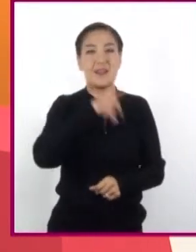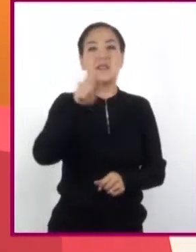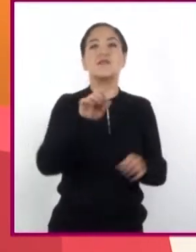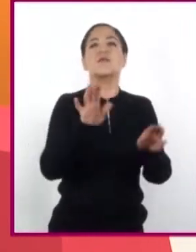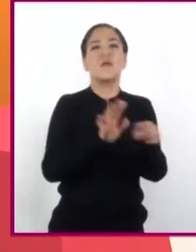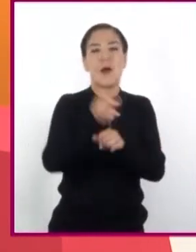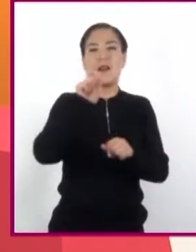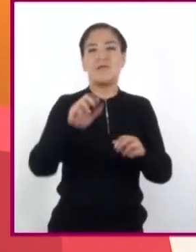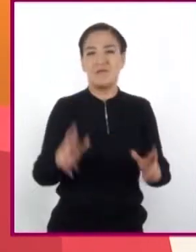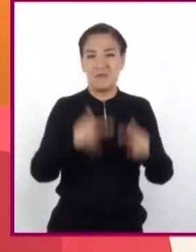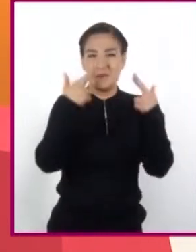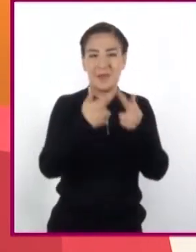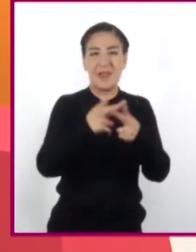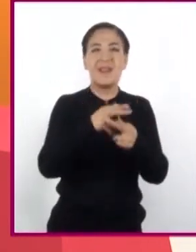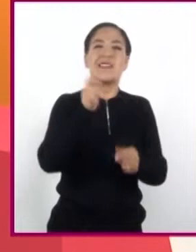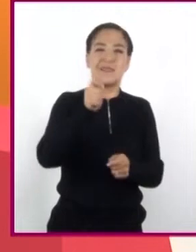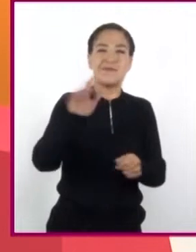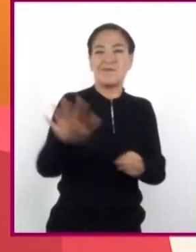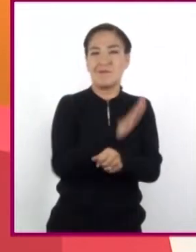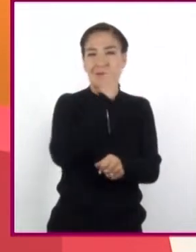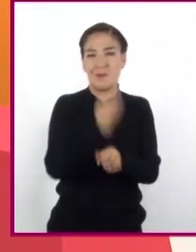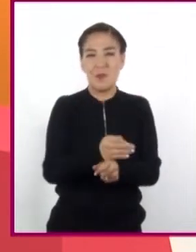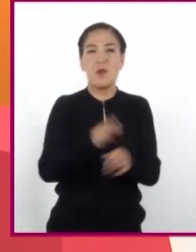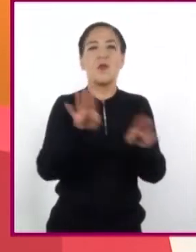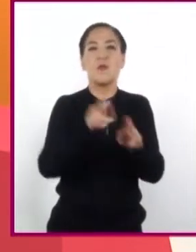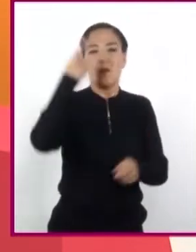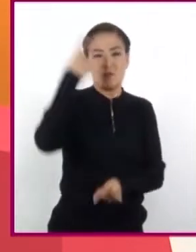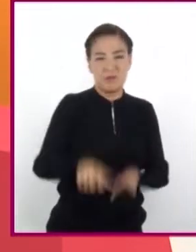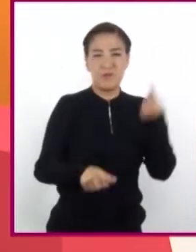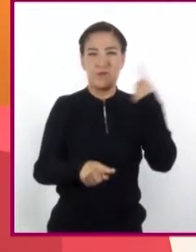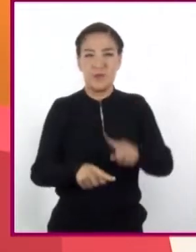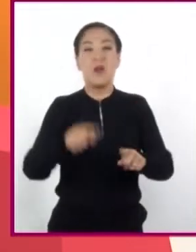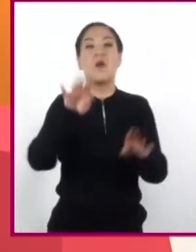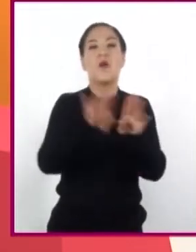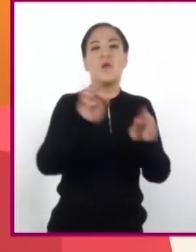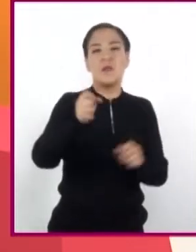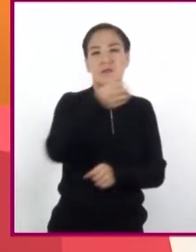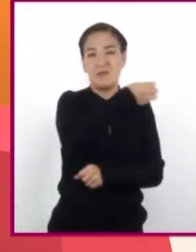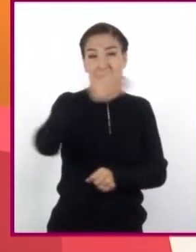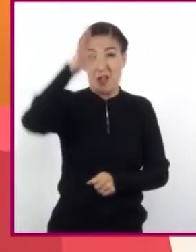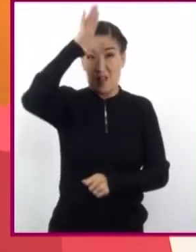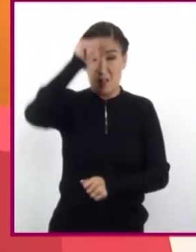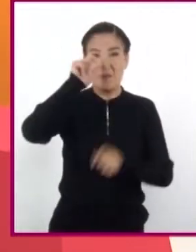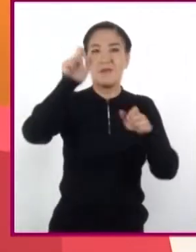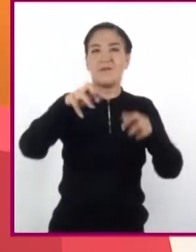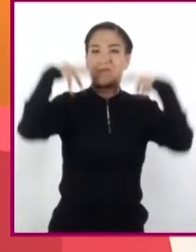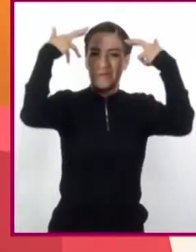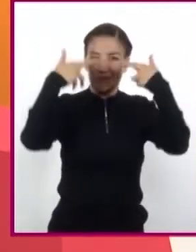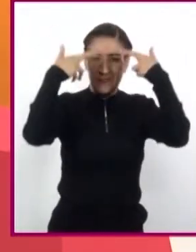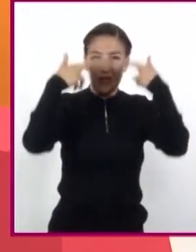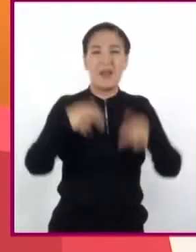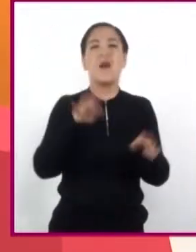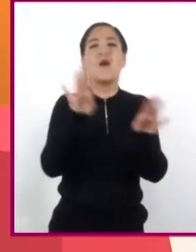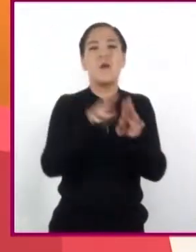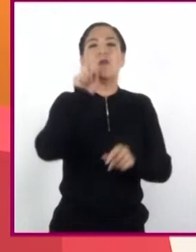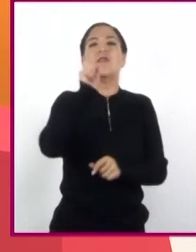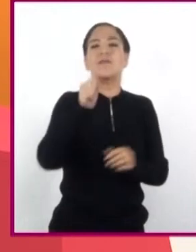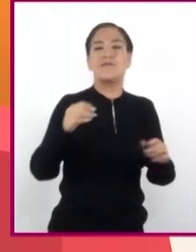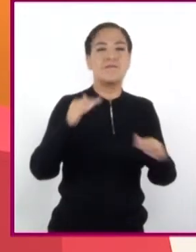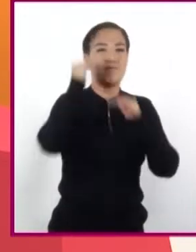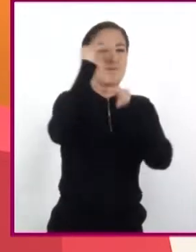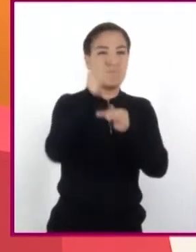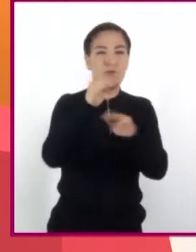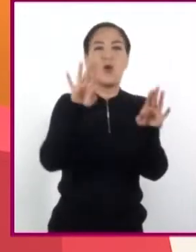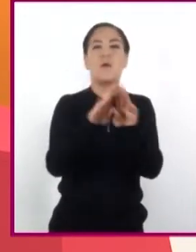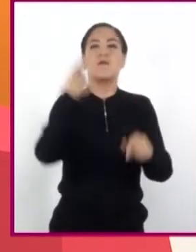regular. Este, constituido por estas órdenes, acordaba directamente con la corona. De manera específica,